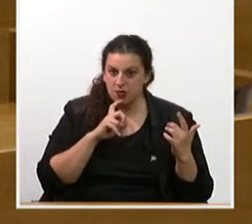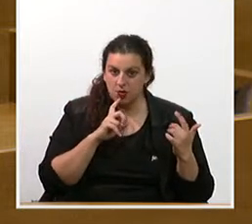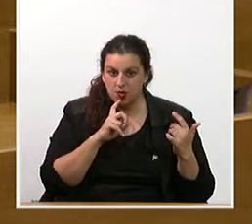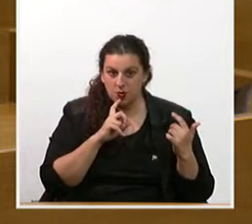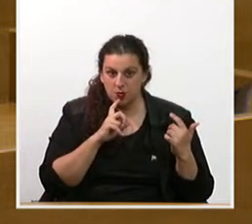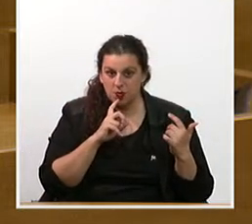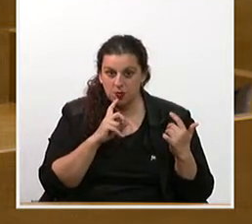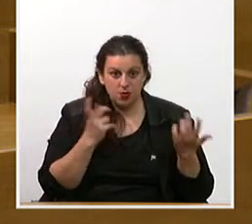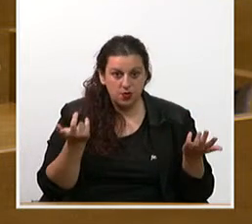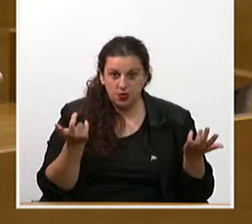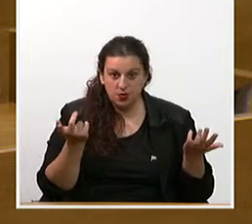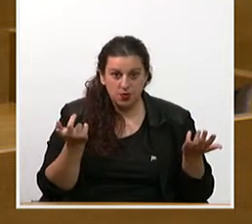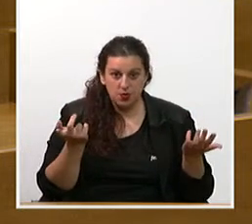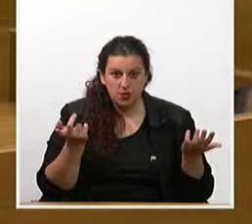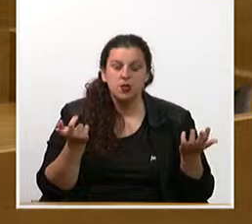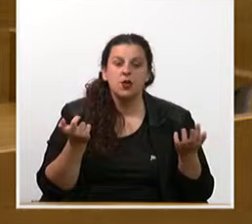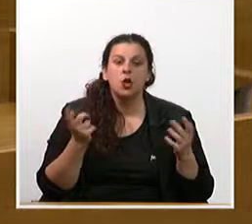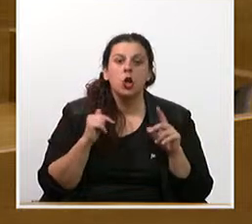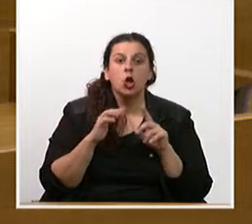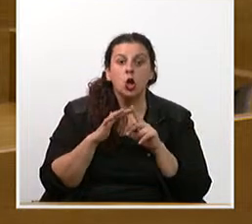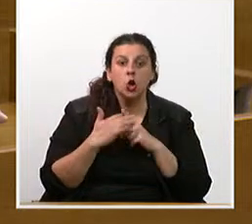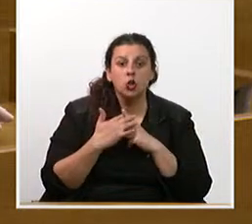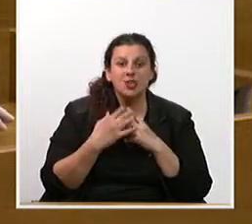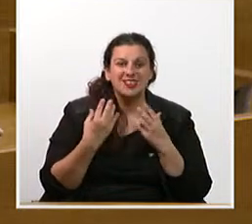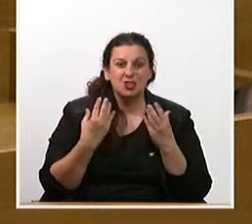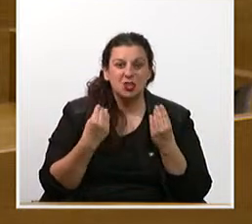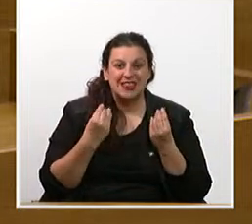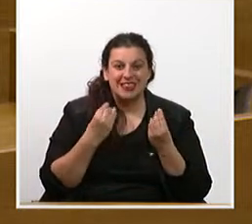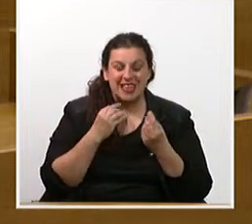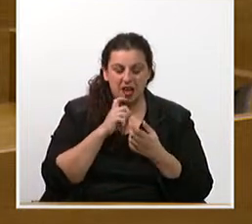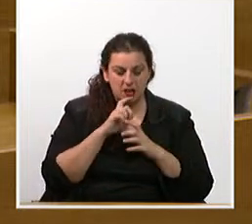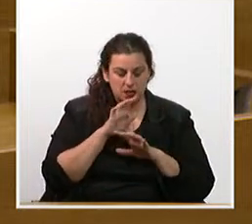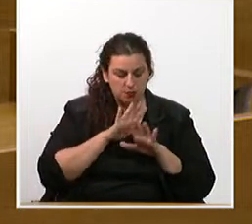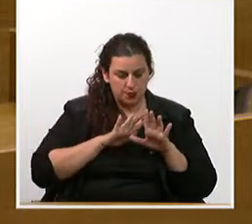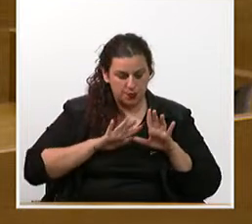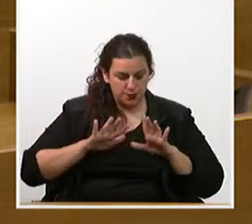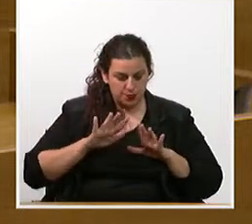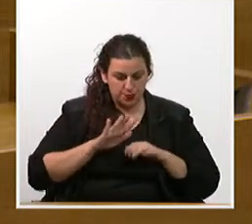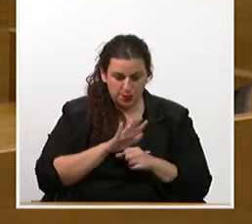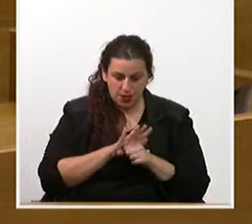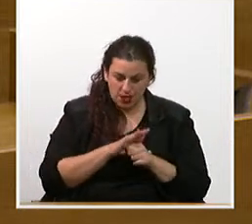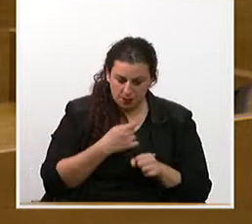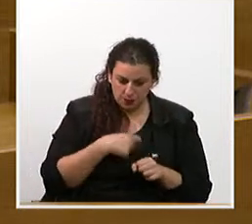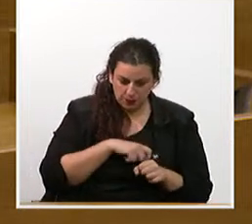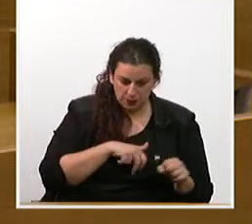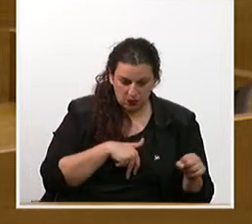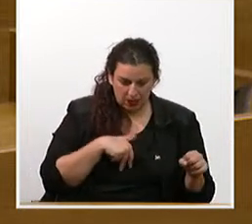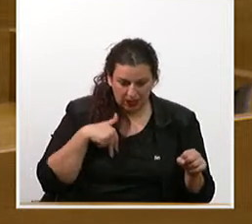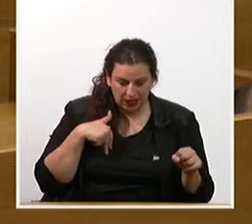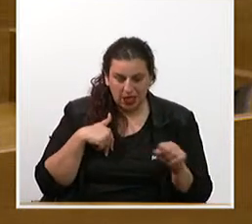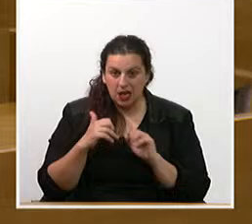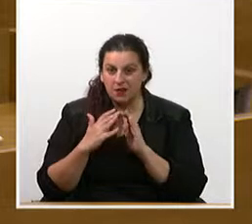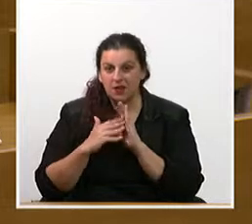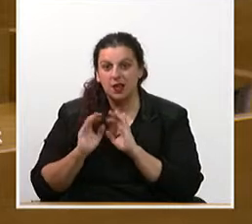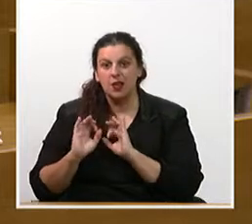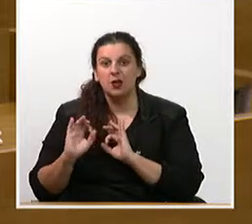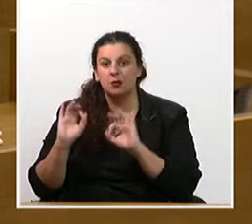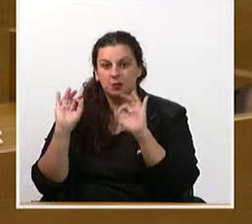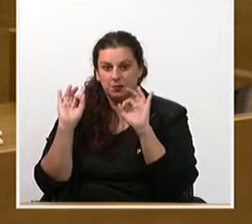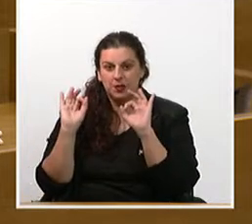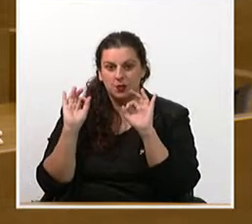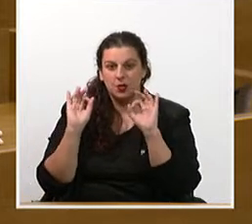posible que ante el contexto tan complicado que se prevé para el campo español en general y valenciano en particular su